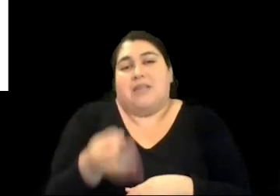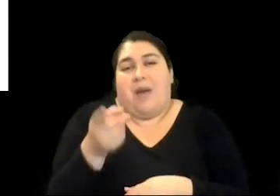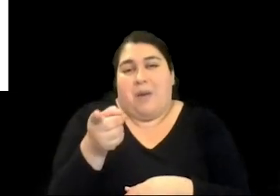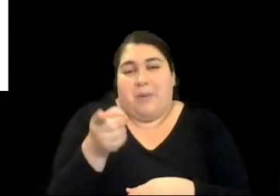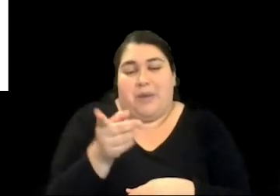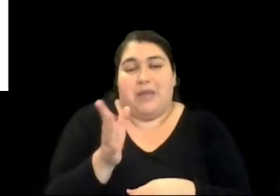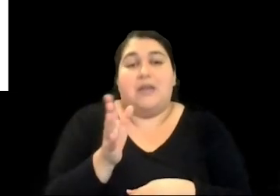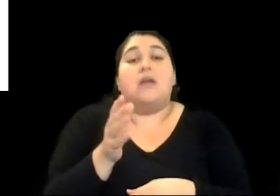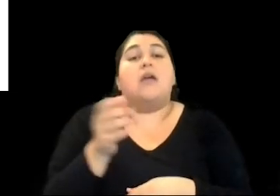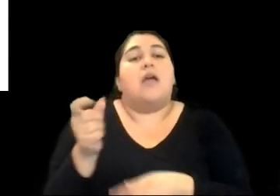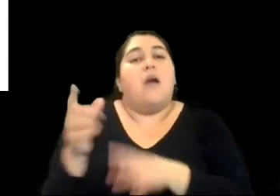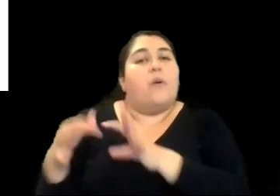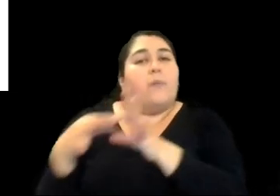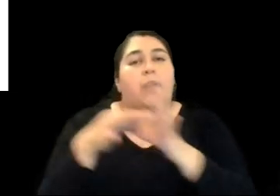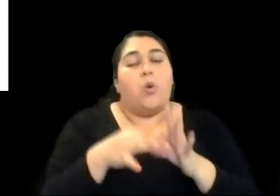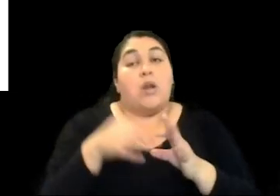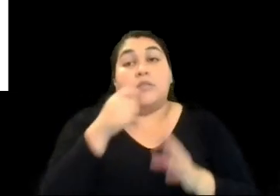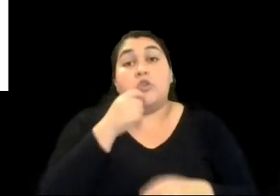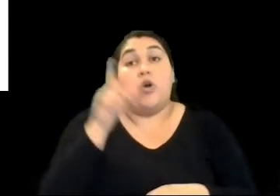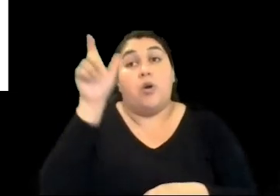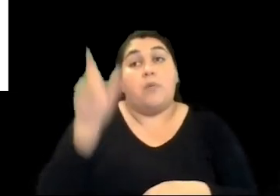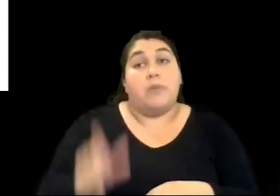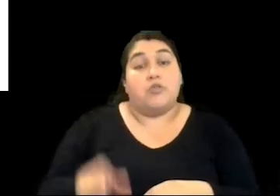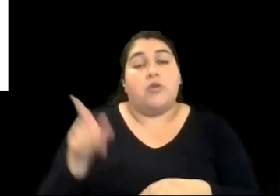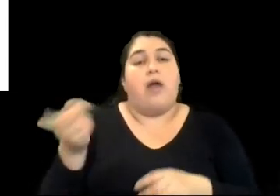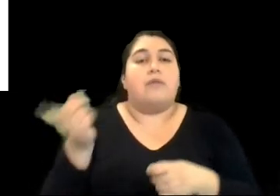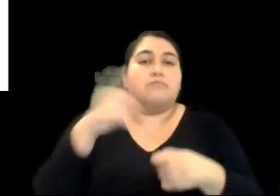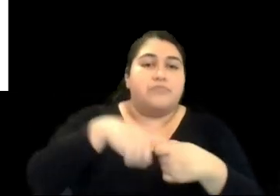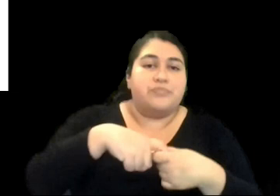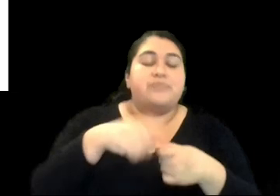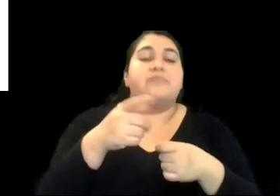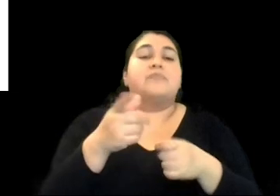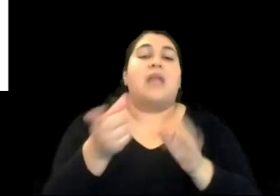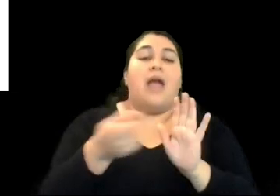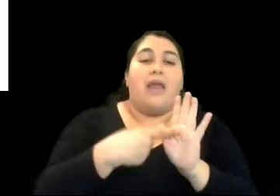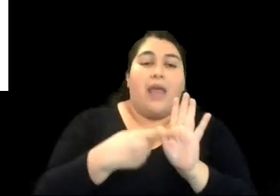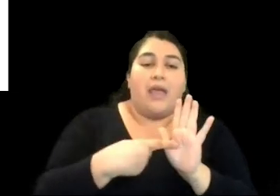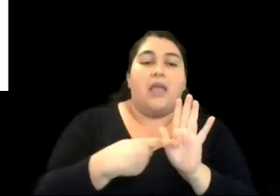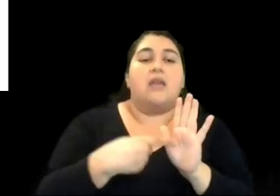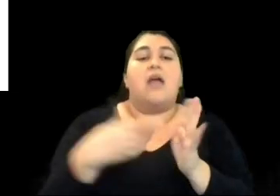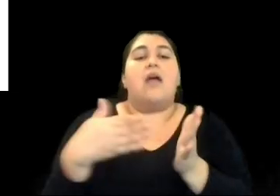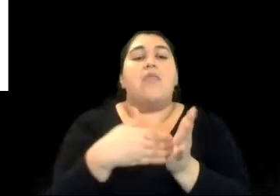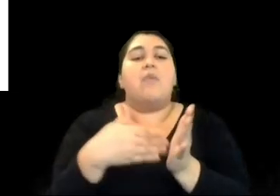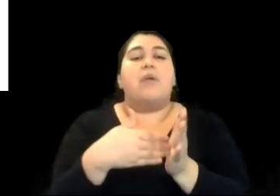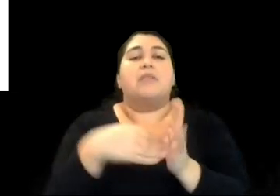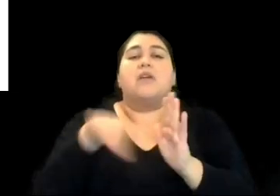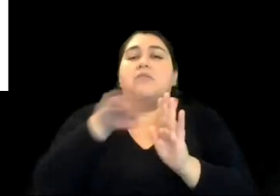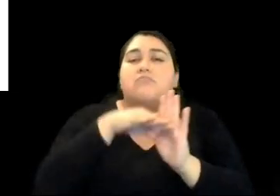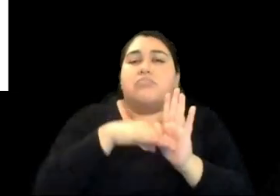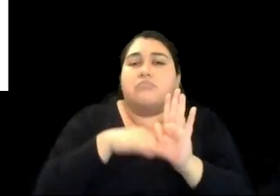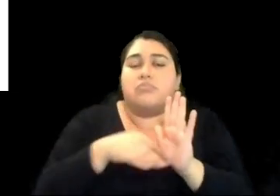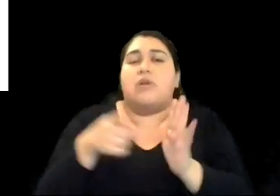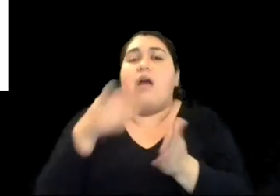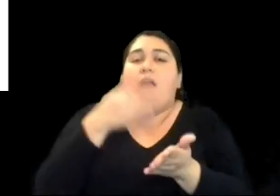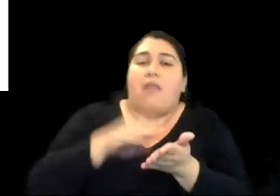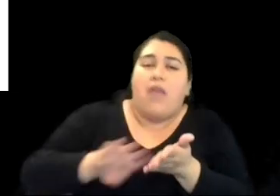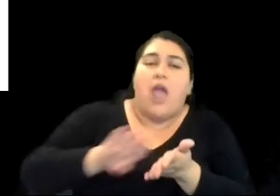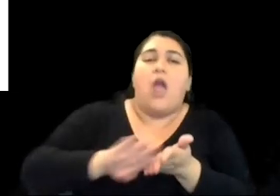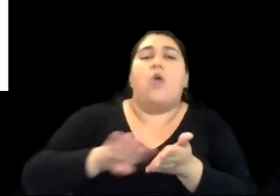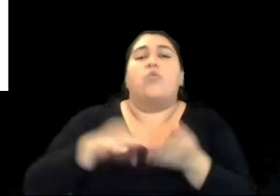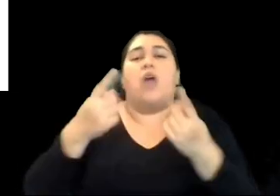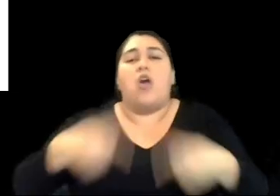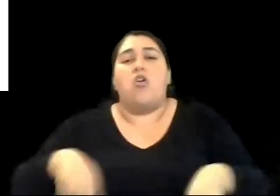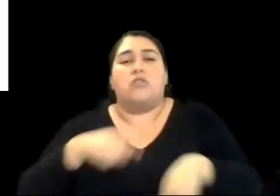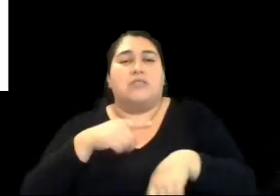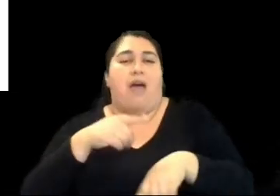tienen vinculación con que si el contribuyente adhiere a este régimen por las obligaciones que tenga, por las deudas, las obligaciones vencidas,